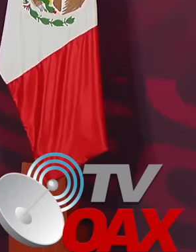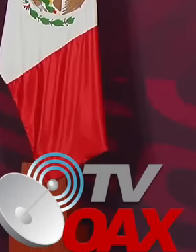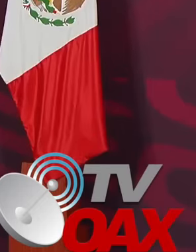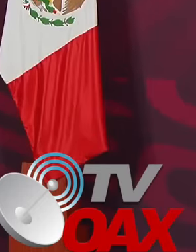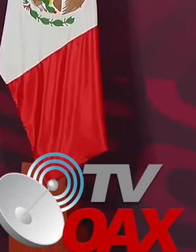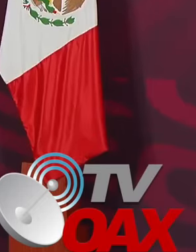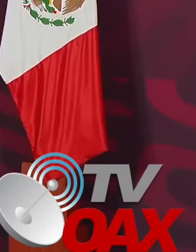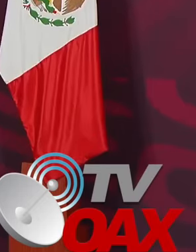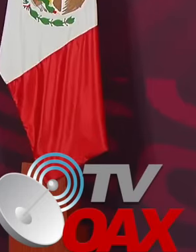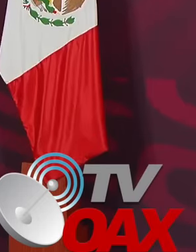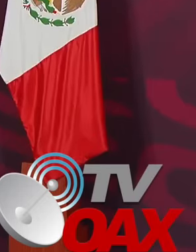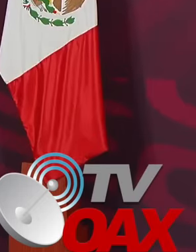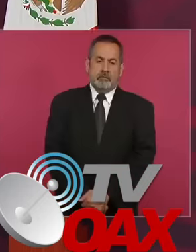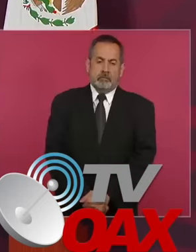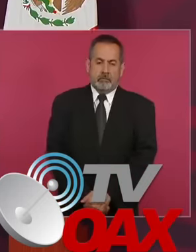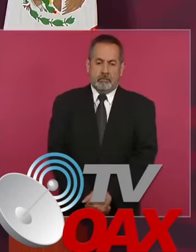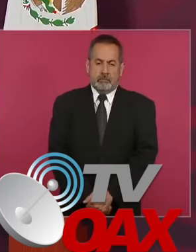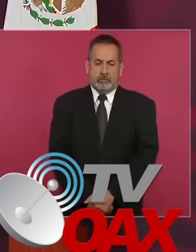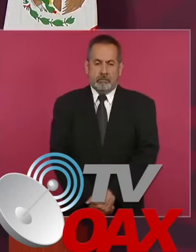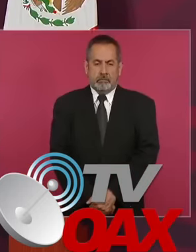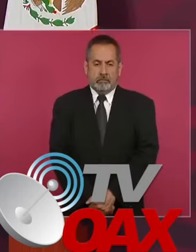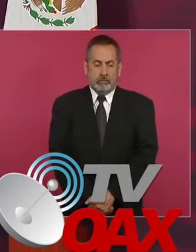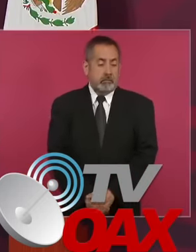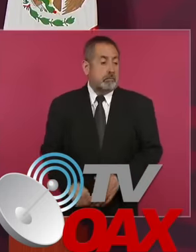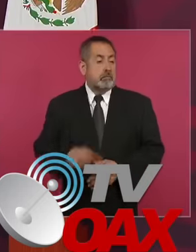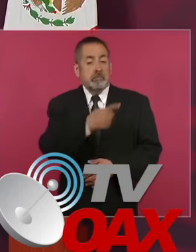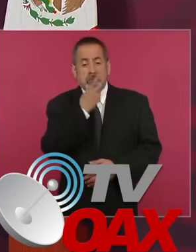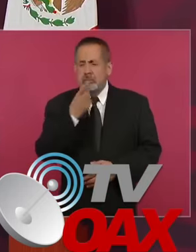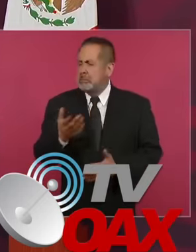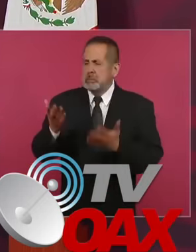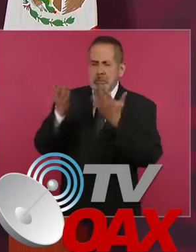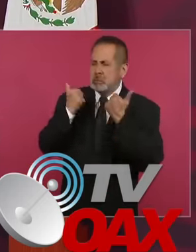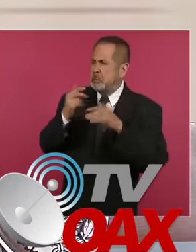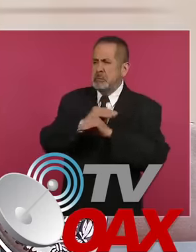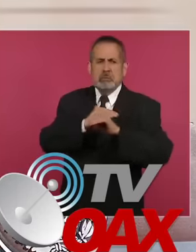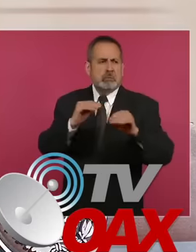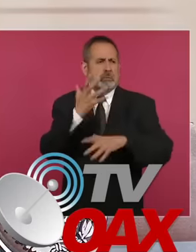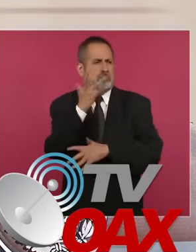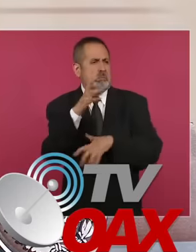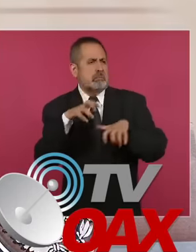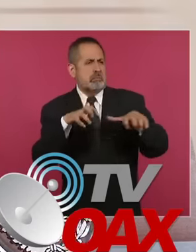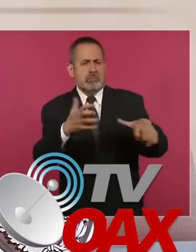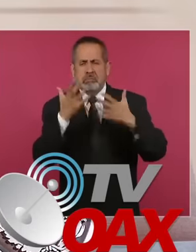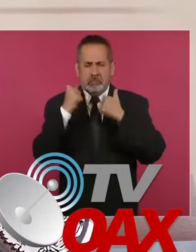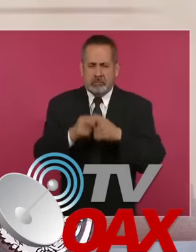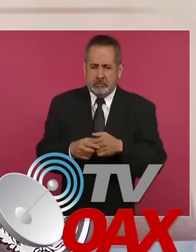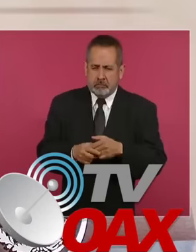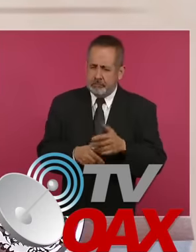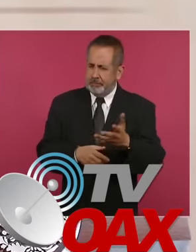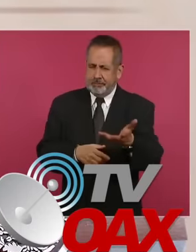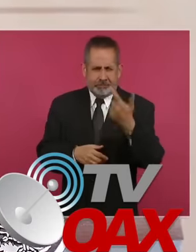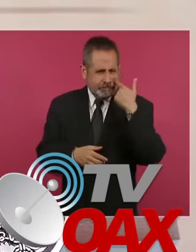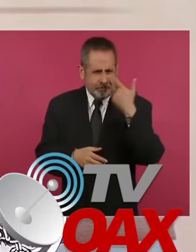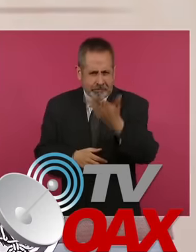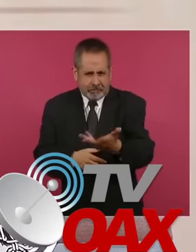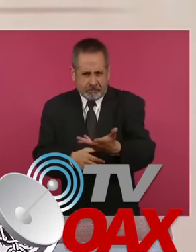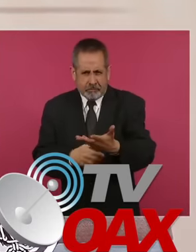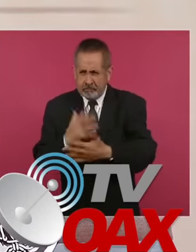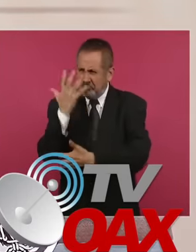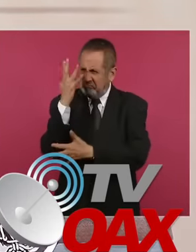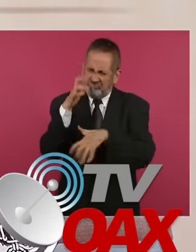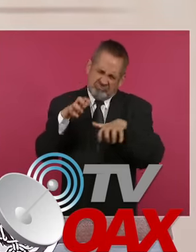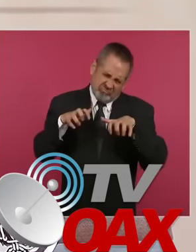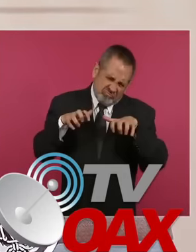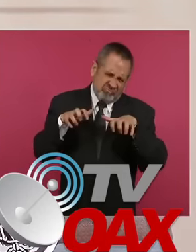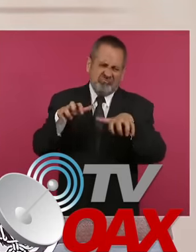A través de la conferencia mañanera, el presidente de México Andrés Manuel López Obrador les envió un mensaje muy claro